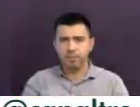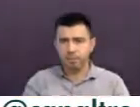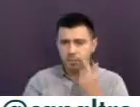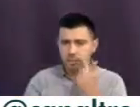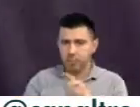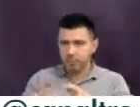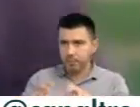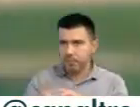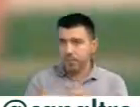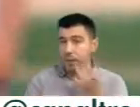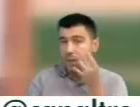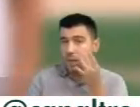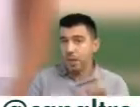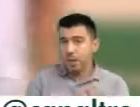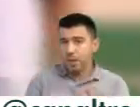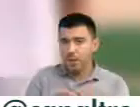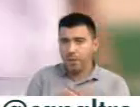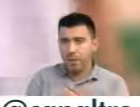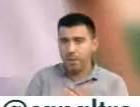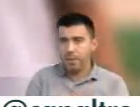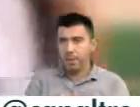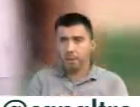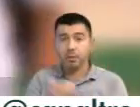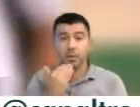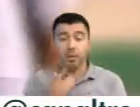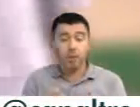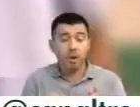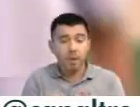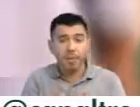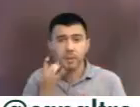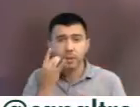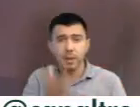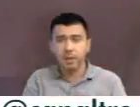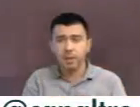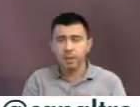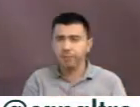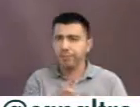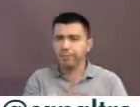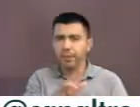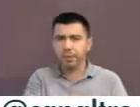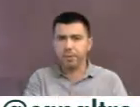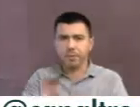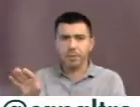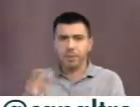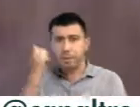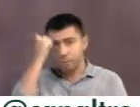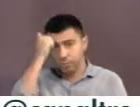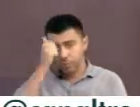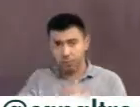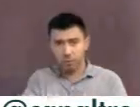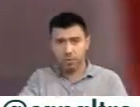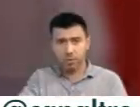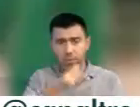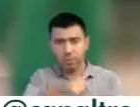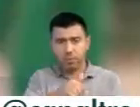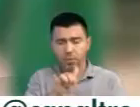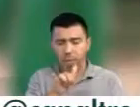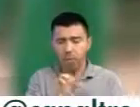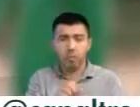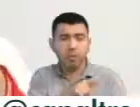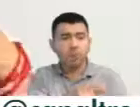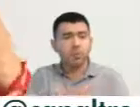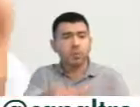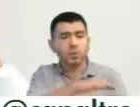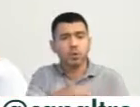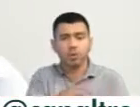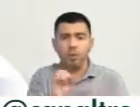de la amenaza. Si la amenaza llega a ser grave, hay que trasladar al docente de la zona o hasta del mismo departamento.